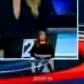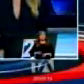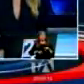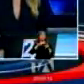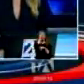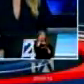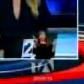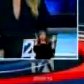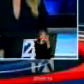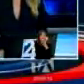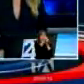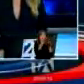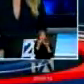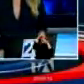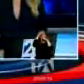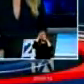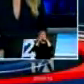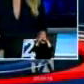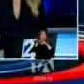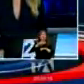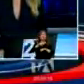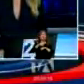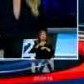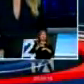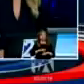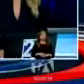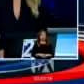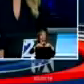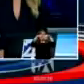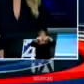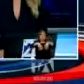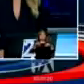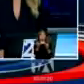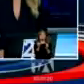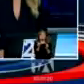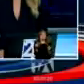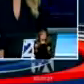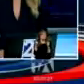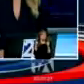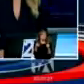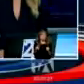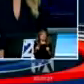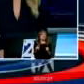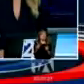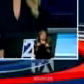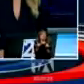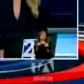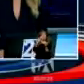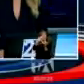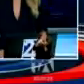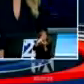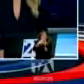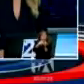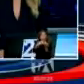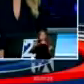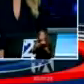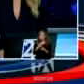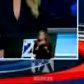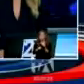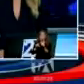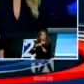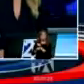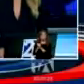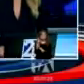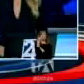Amigos, buenas noches, bienvenidos a 24 horas, inclemente invierno en el país, esta vez la capital de la República sufrió los estragos.